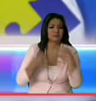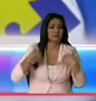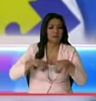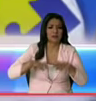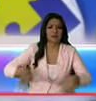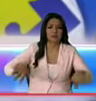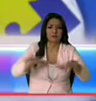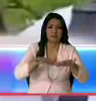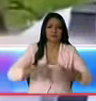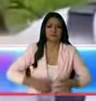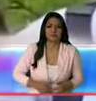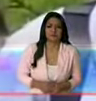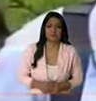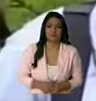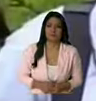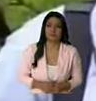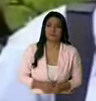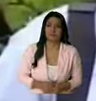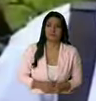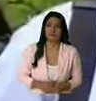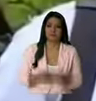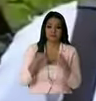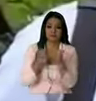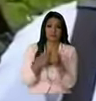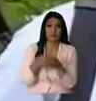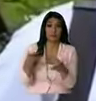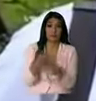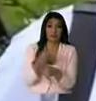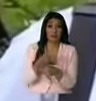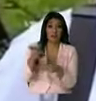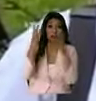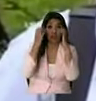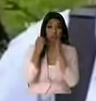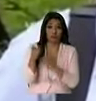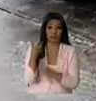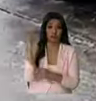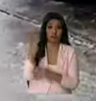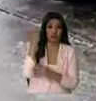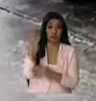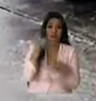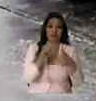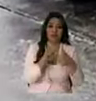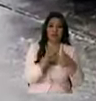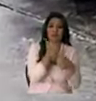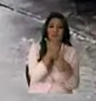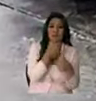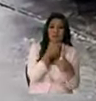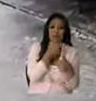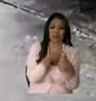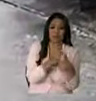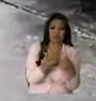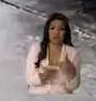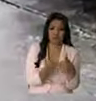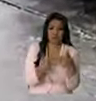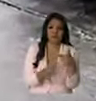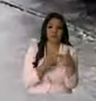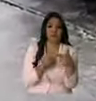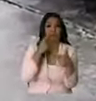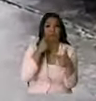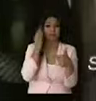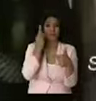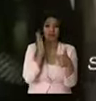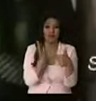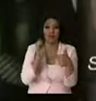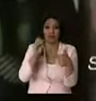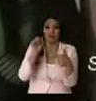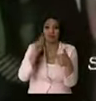operan en la Guayacana. Al Frente Oliver Sinisterra se le atribuye el asesinato de los periodistas del diario El Comercio, así como la muerte de Katy